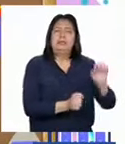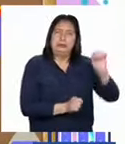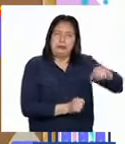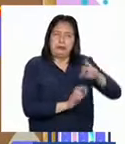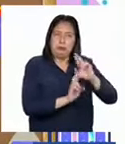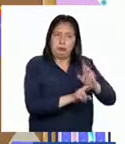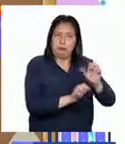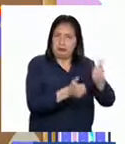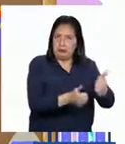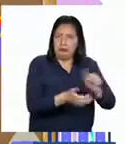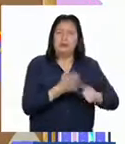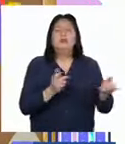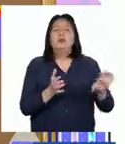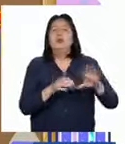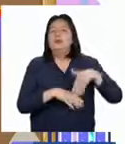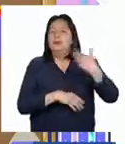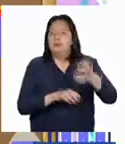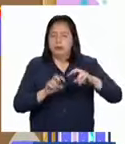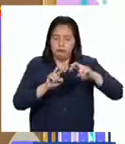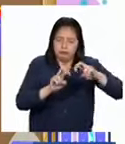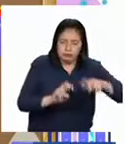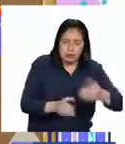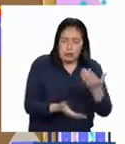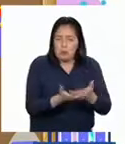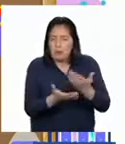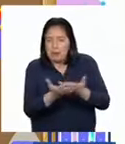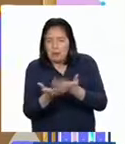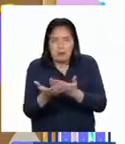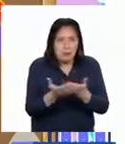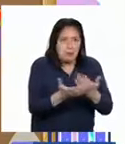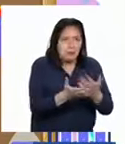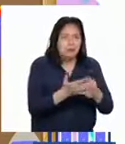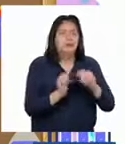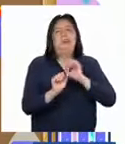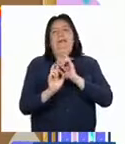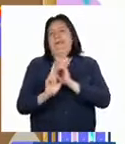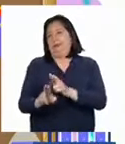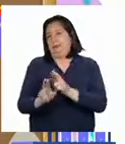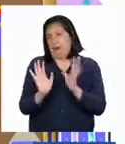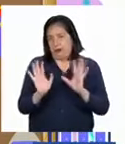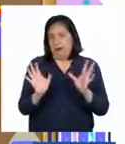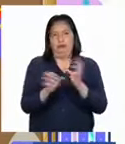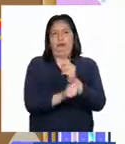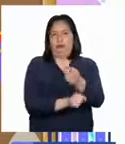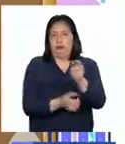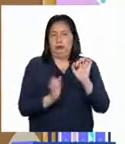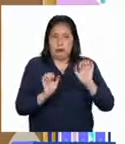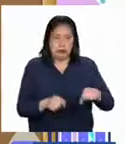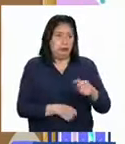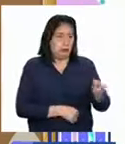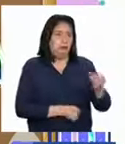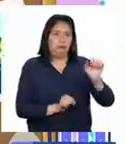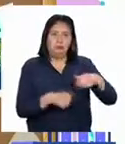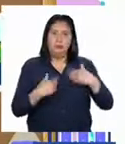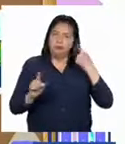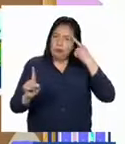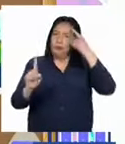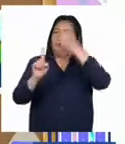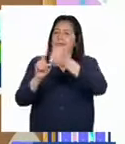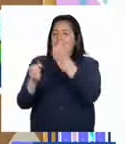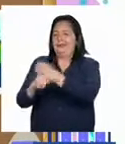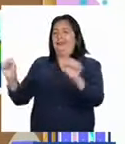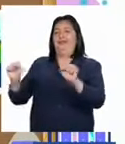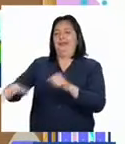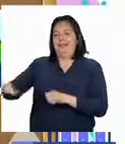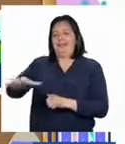hipótesis, realizó el experimento, hizo muchas pruebas y sacó una conclusión. Con ello, Marino logró su objetivo de